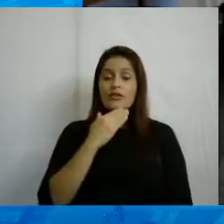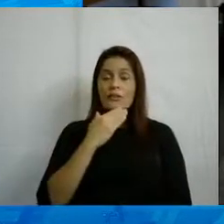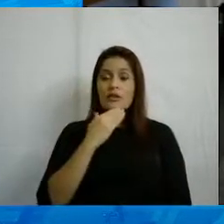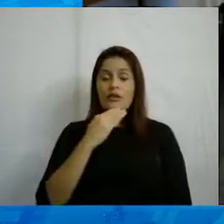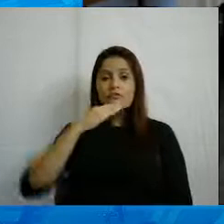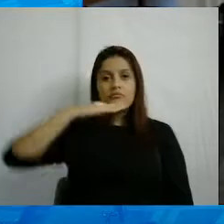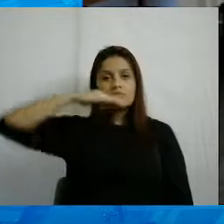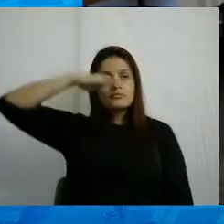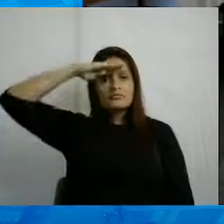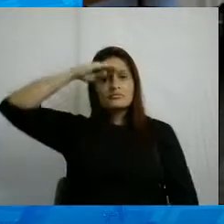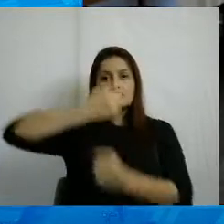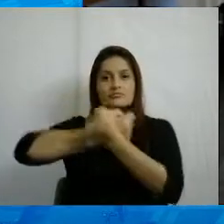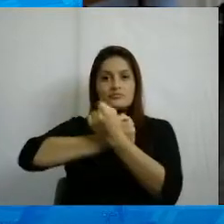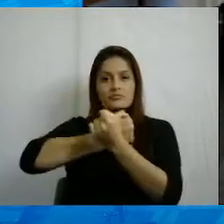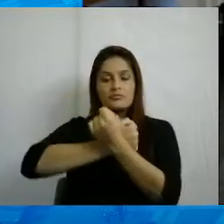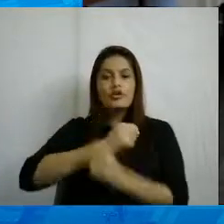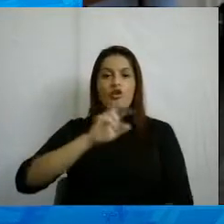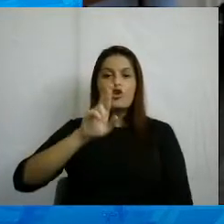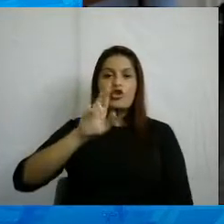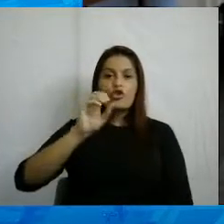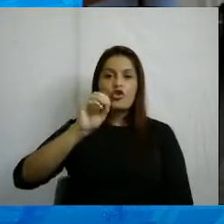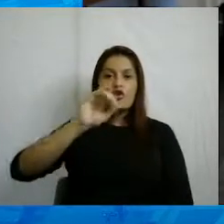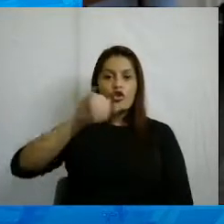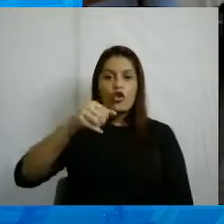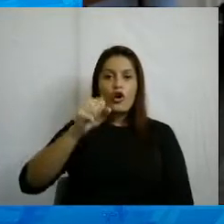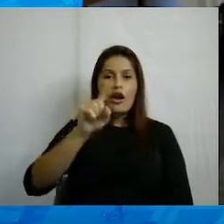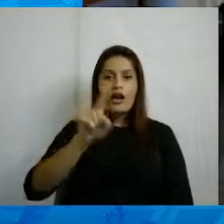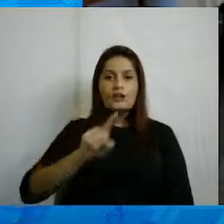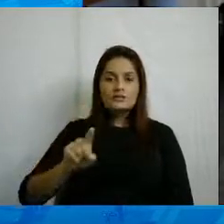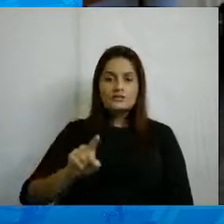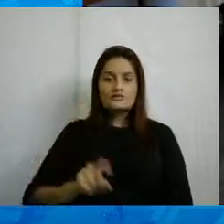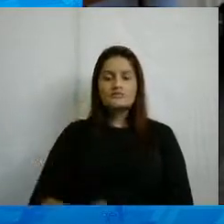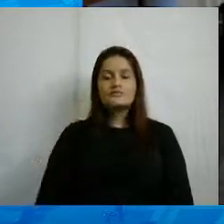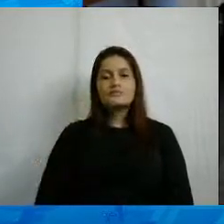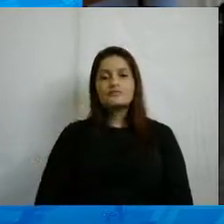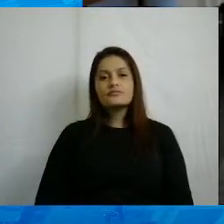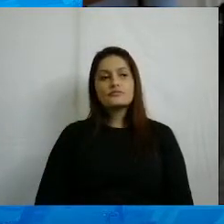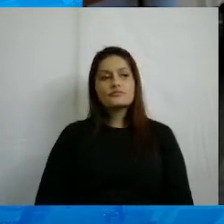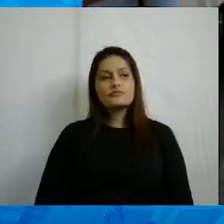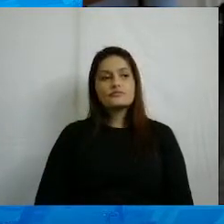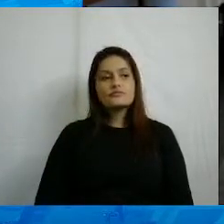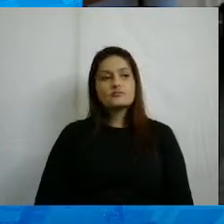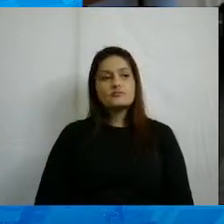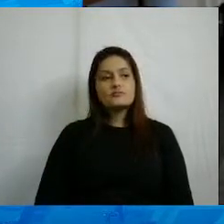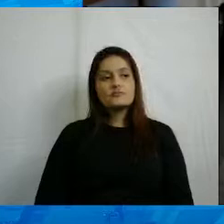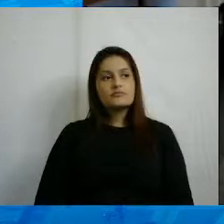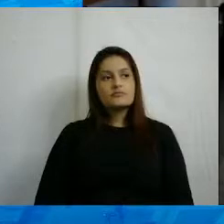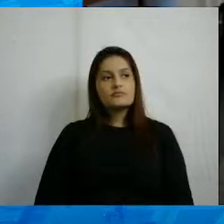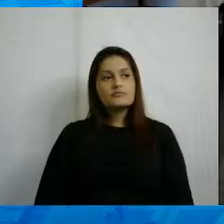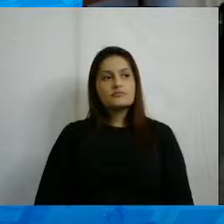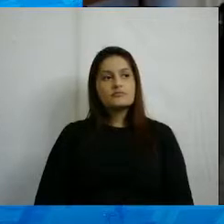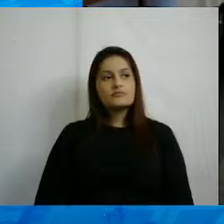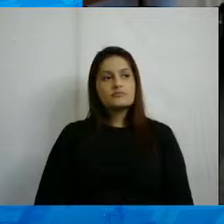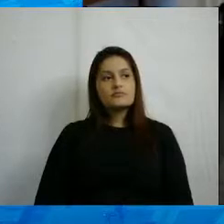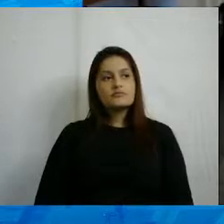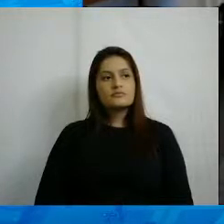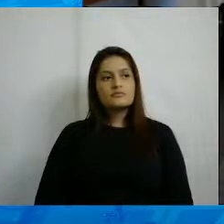Coronel Rojas de la Prefectura Costa, quien también ha mostrado